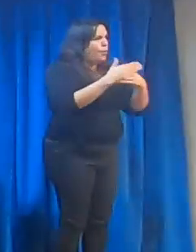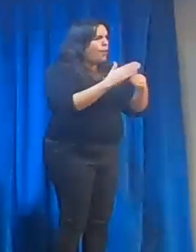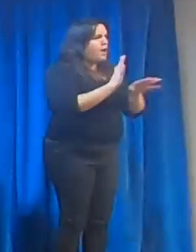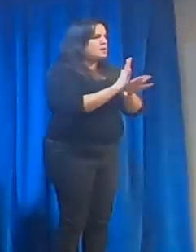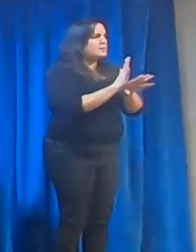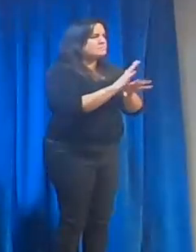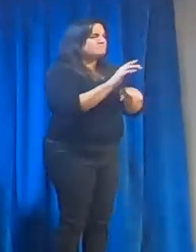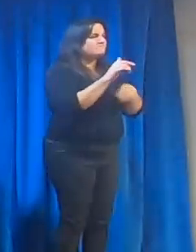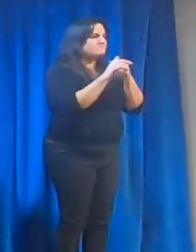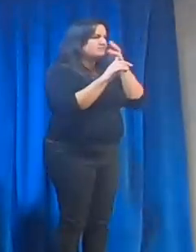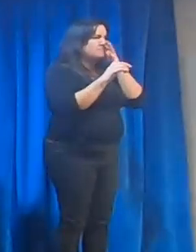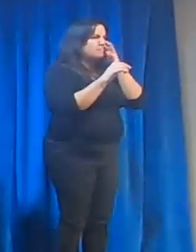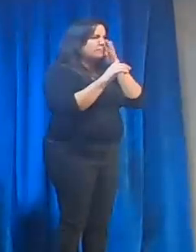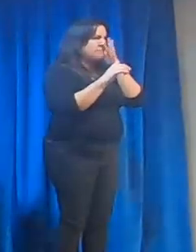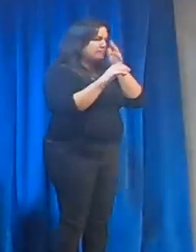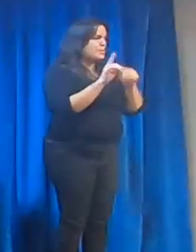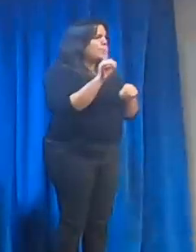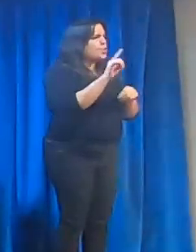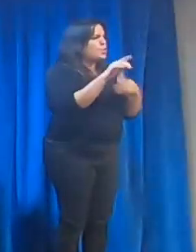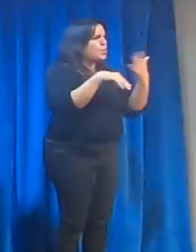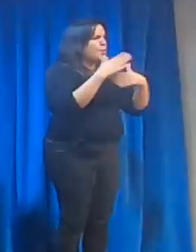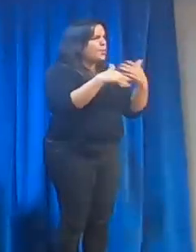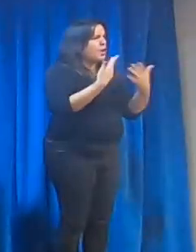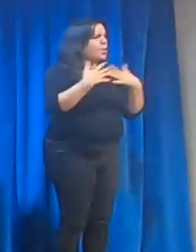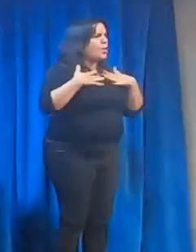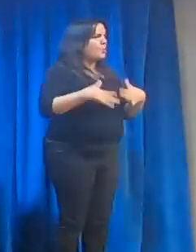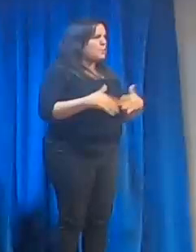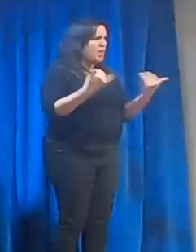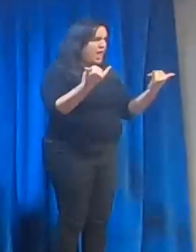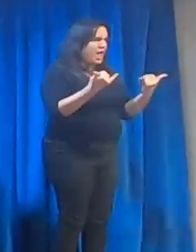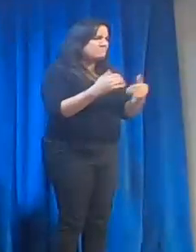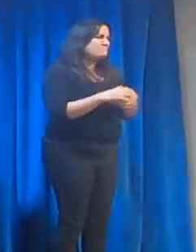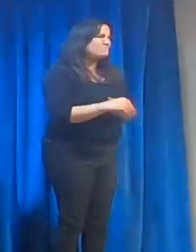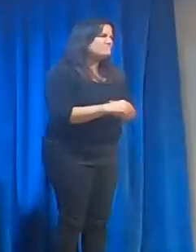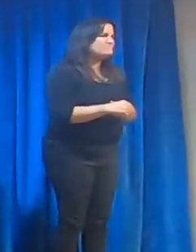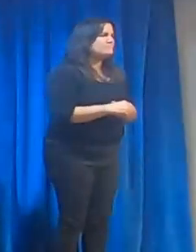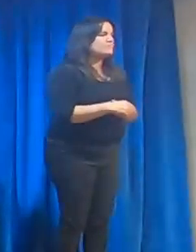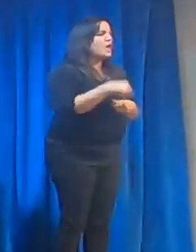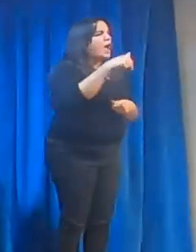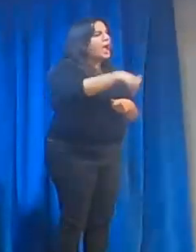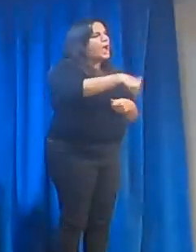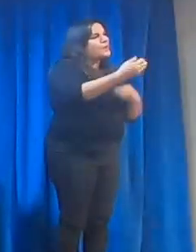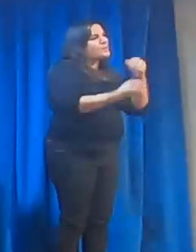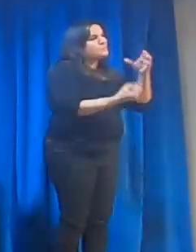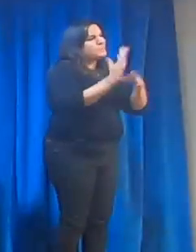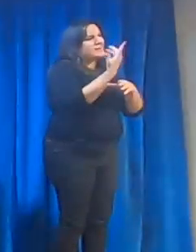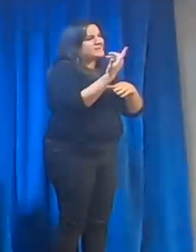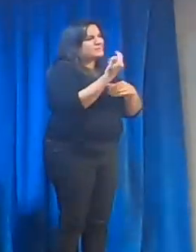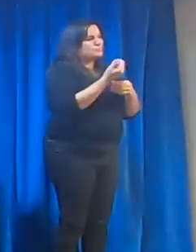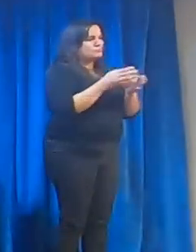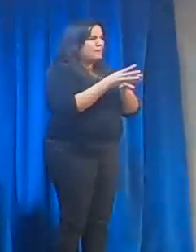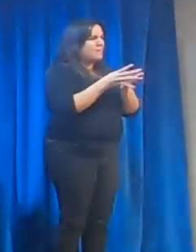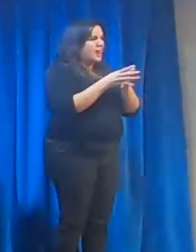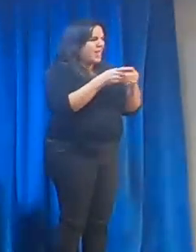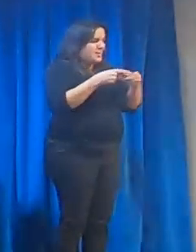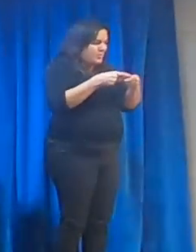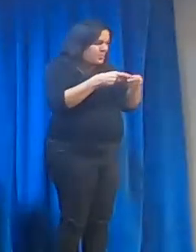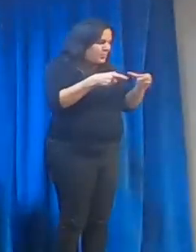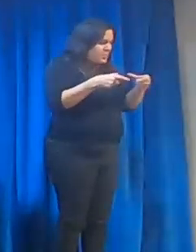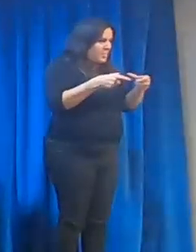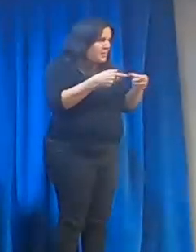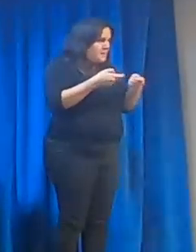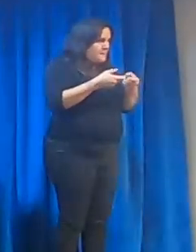juega mucho a lo corporal. Ha aparecido un aparatito que es rectangular, que es